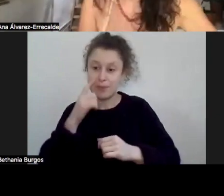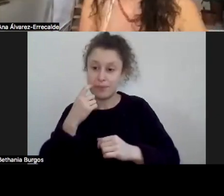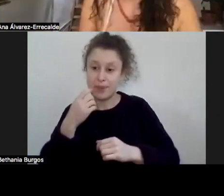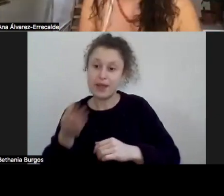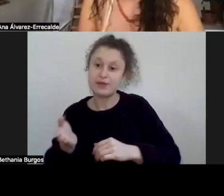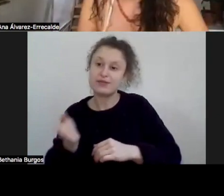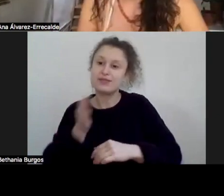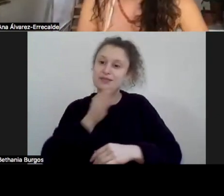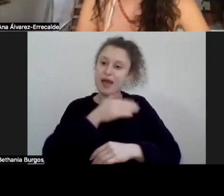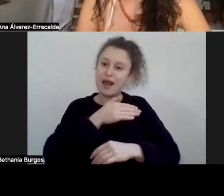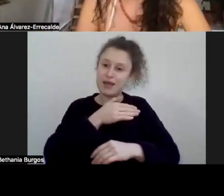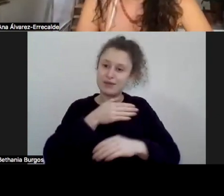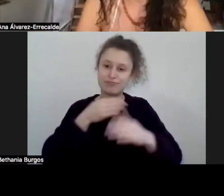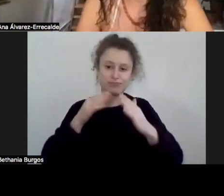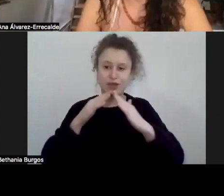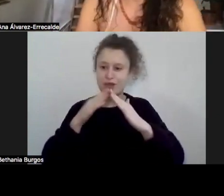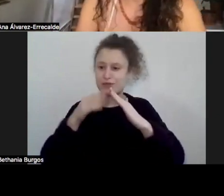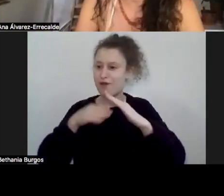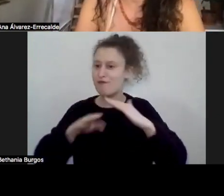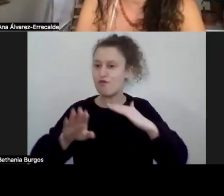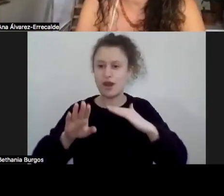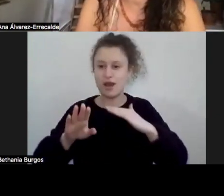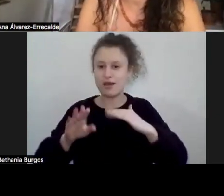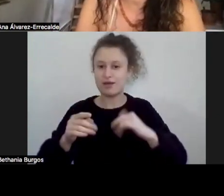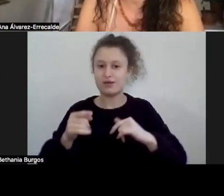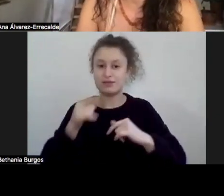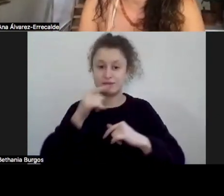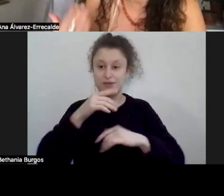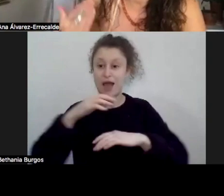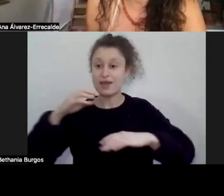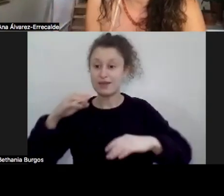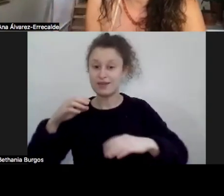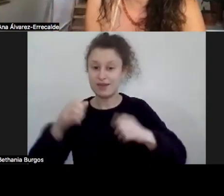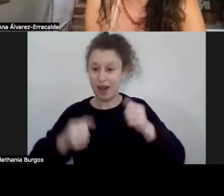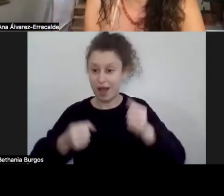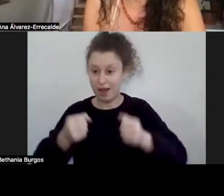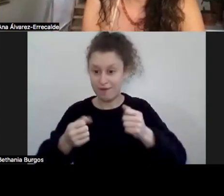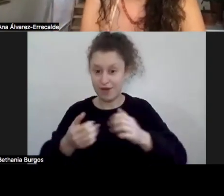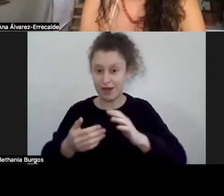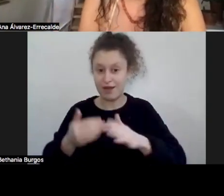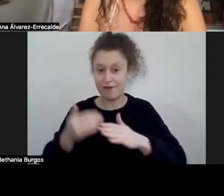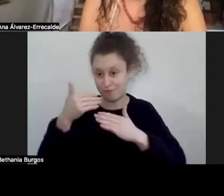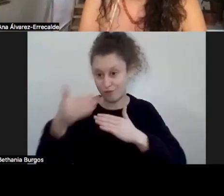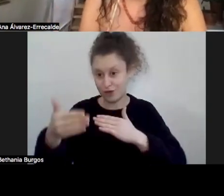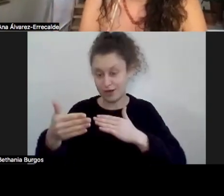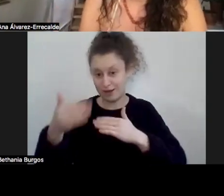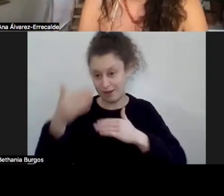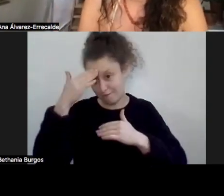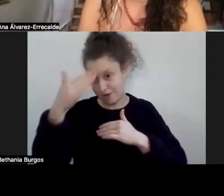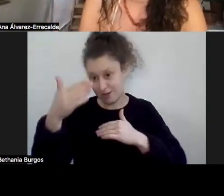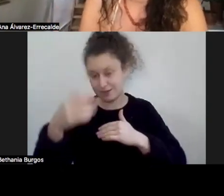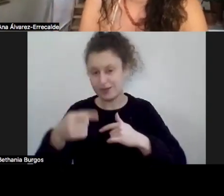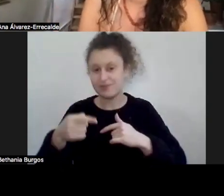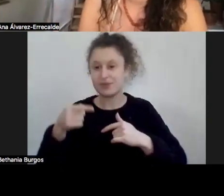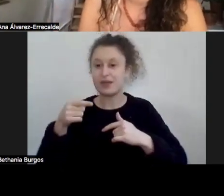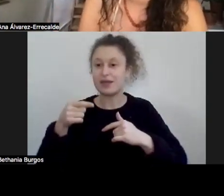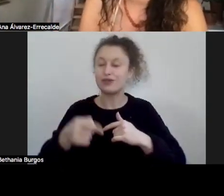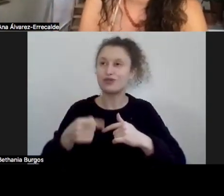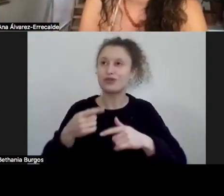de un ratito para uno, poder ver una peli sin escuchar música de fondo, o